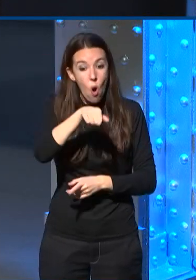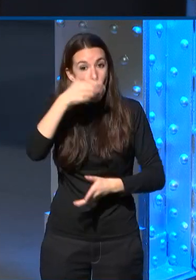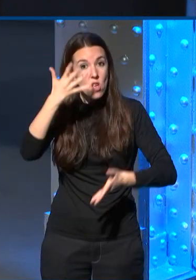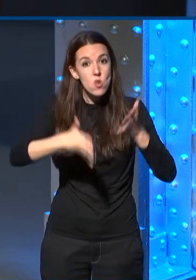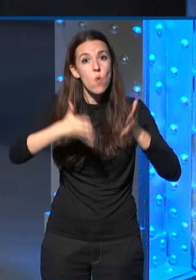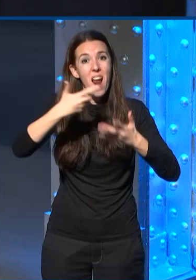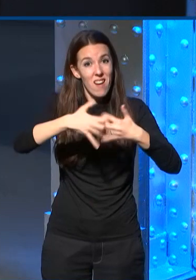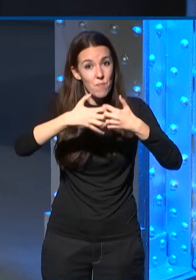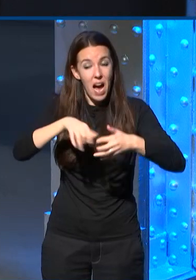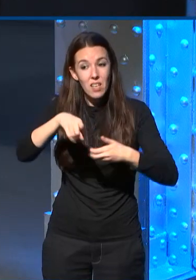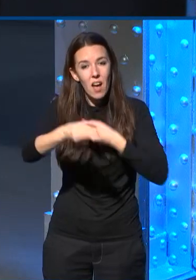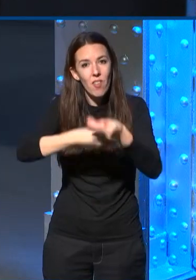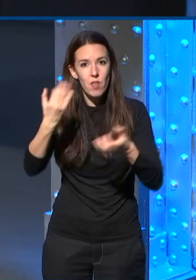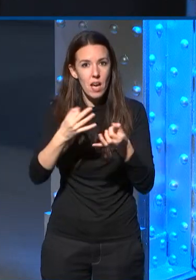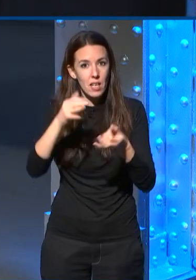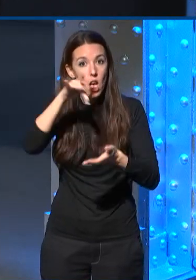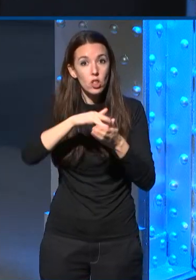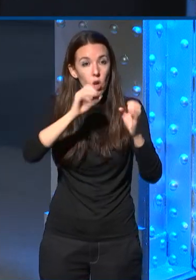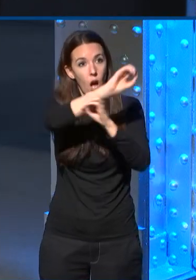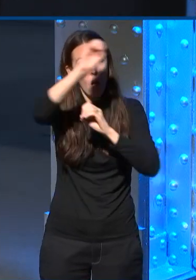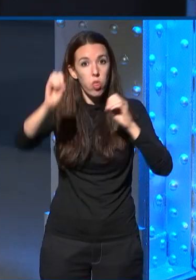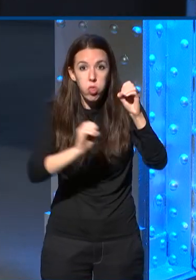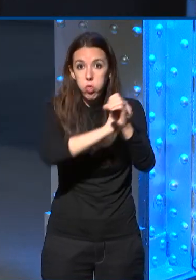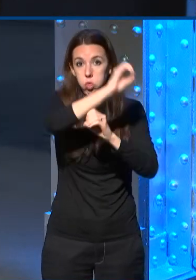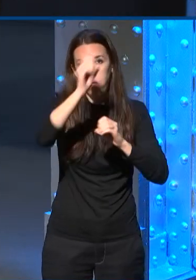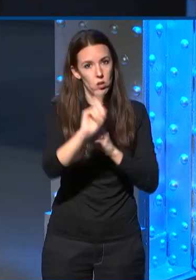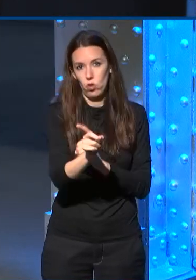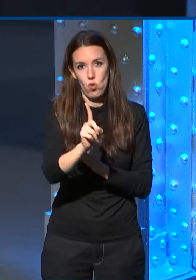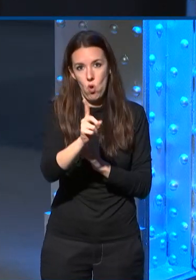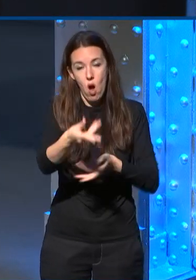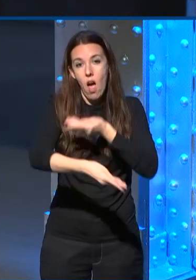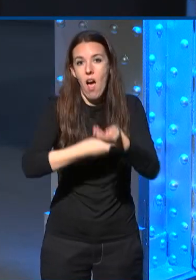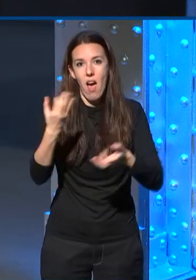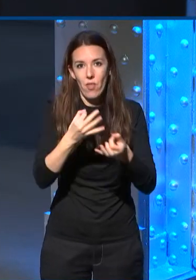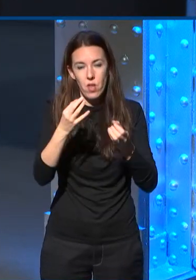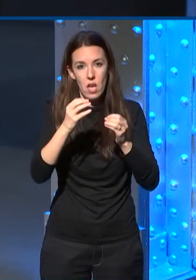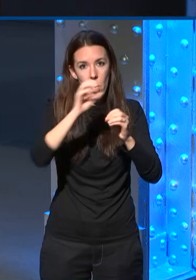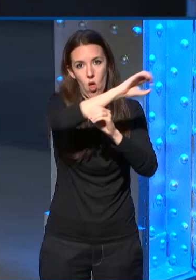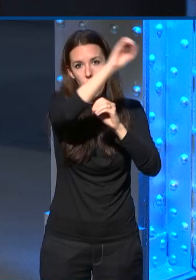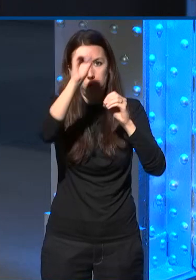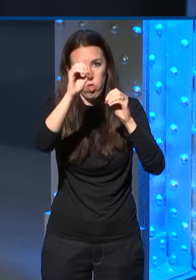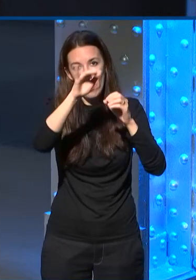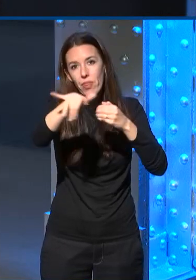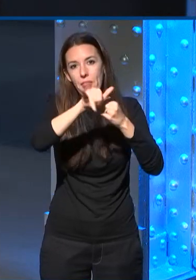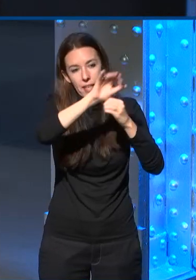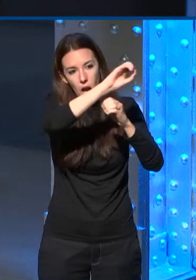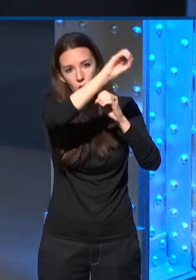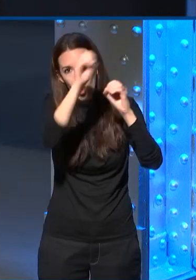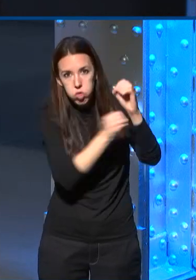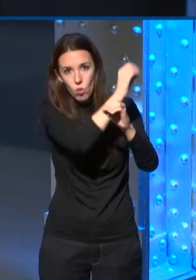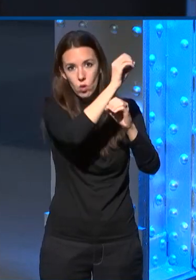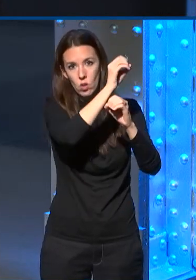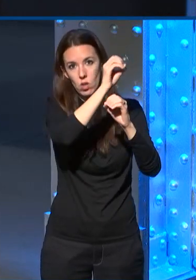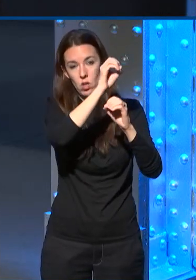un flyby, es decir, no se quedaba orbitando en torno a Marte, sino que hacía una pasada cerca de Marte. Y en esa